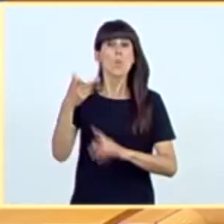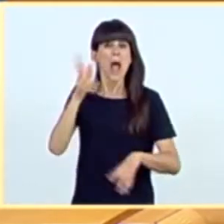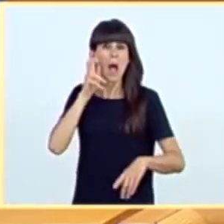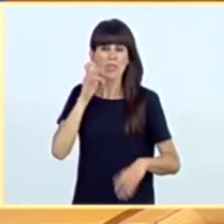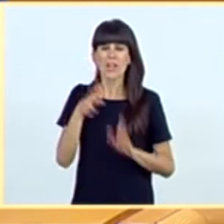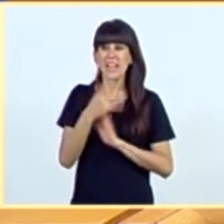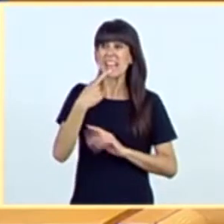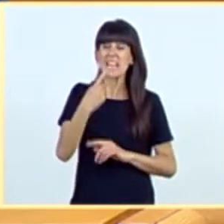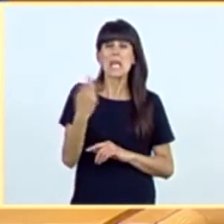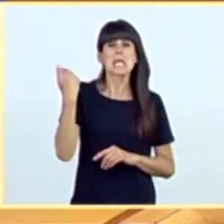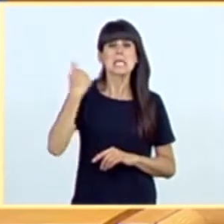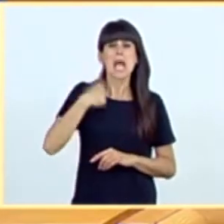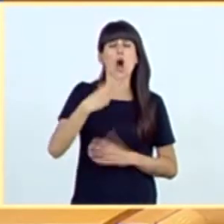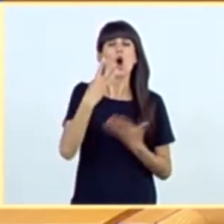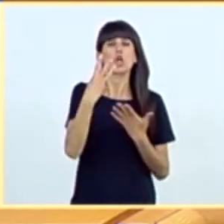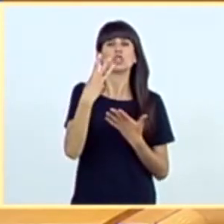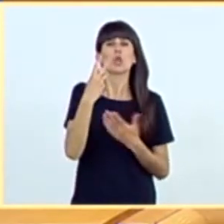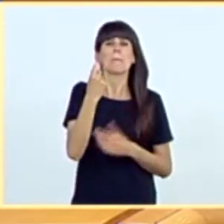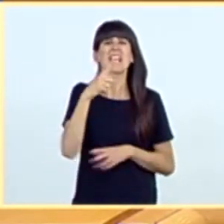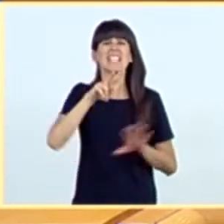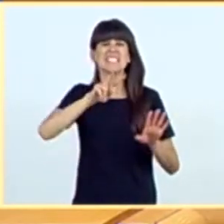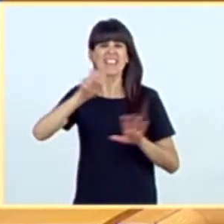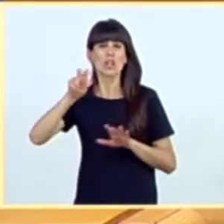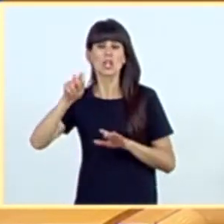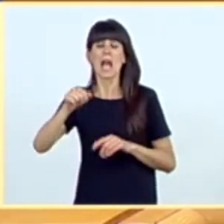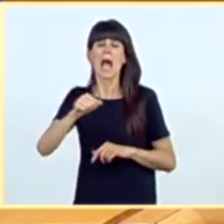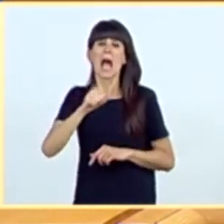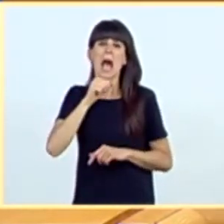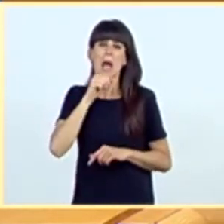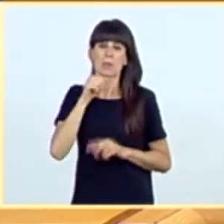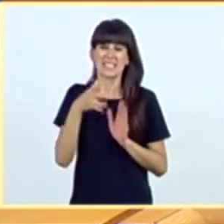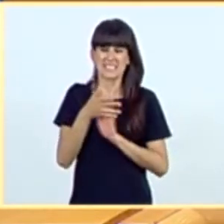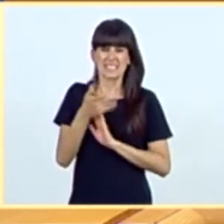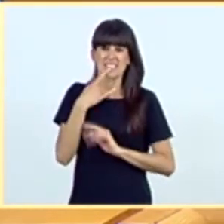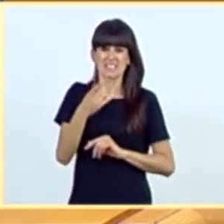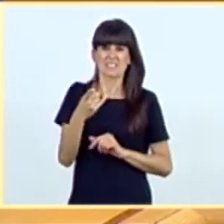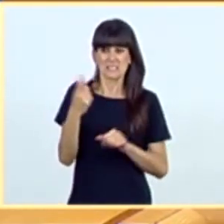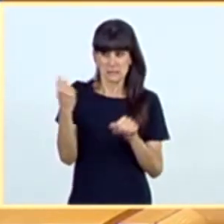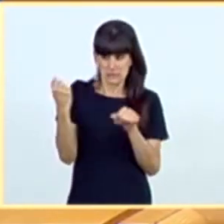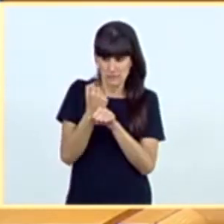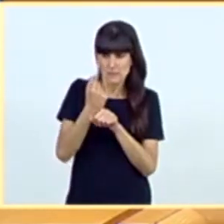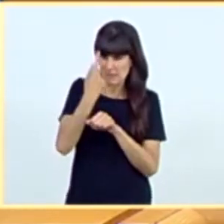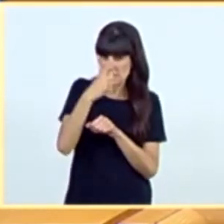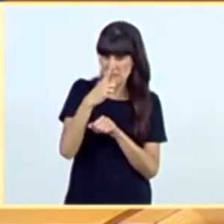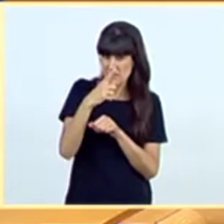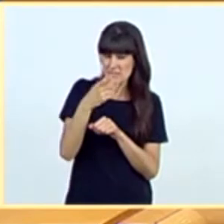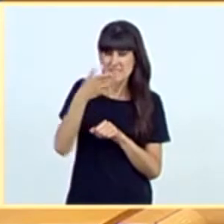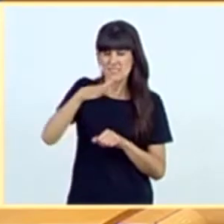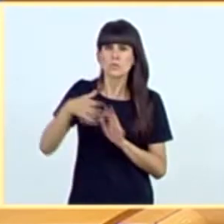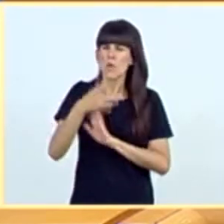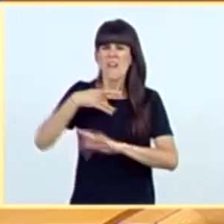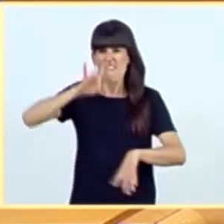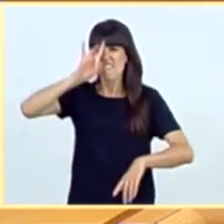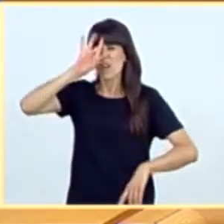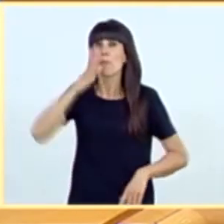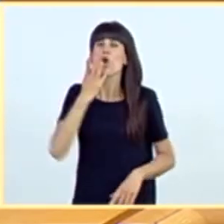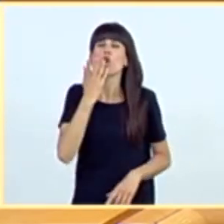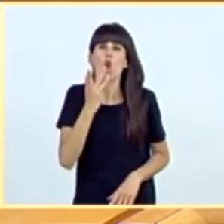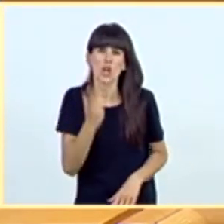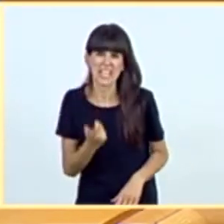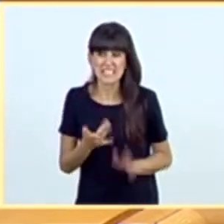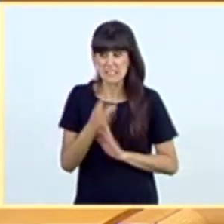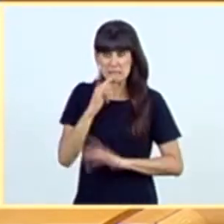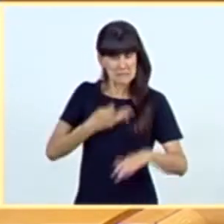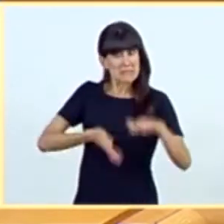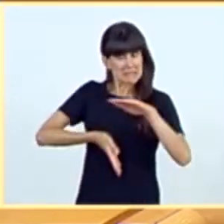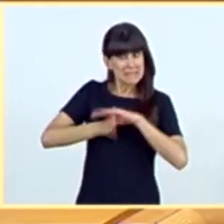a 8.700 abueletes vistos. ¿Sabéis lo que es eso? El curro que habéis hecho en una semana. Flipo colorines. Como sigamos